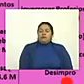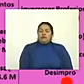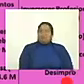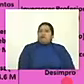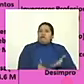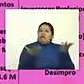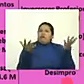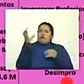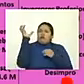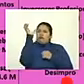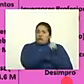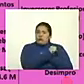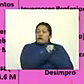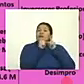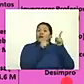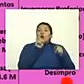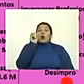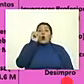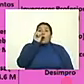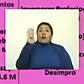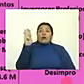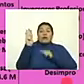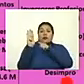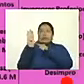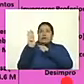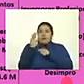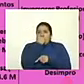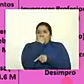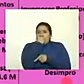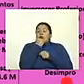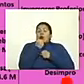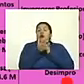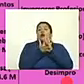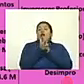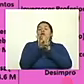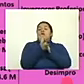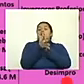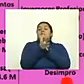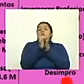Es decir, demuestra que Odebrecht no confesó toda la verdad.